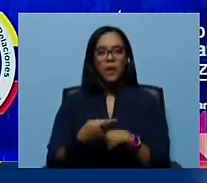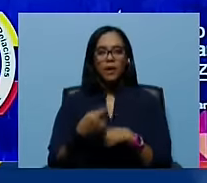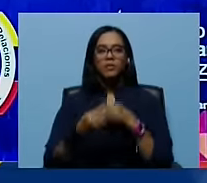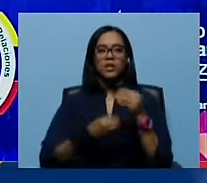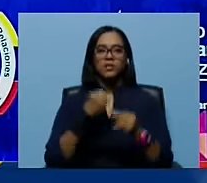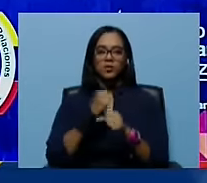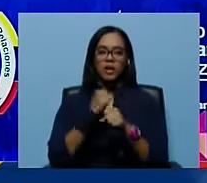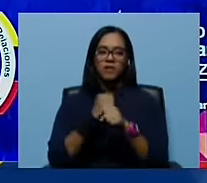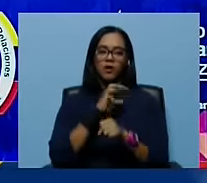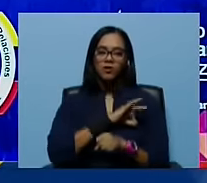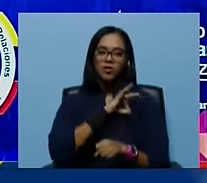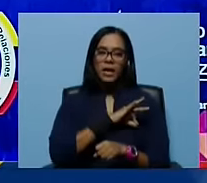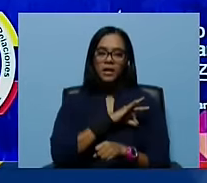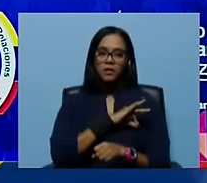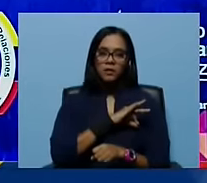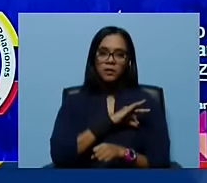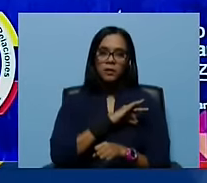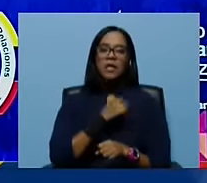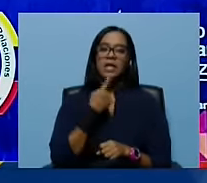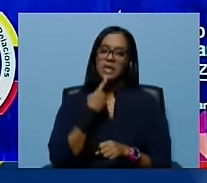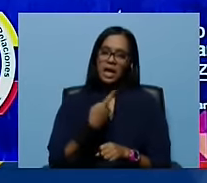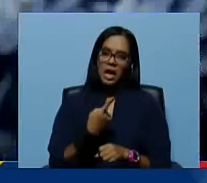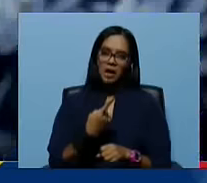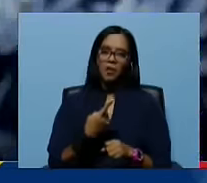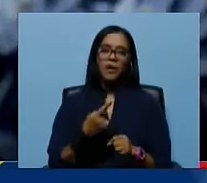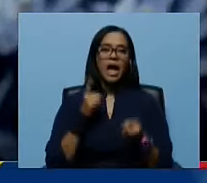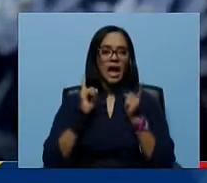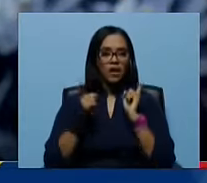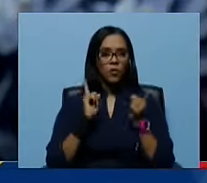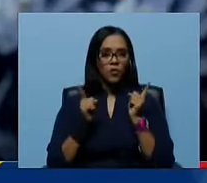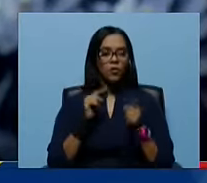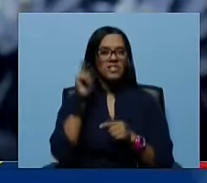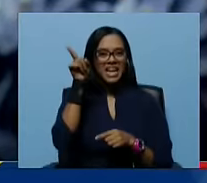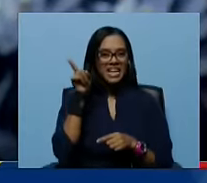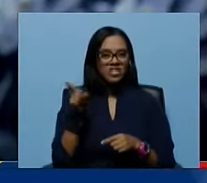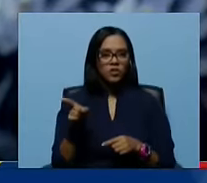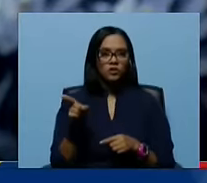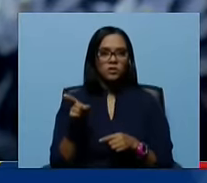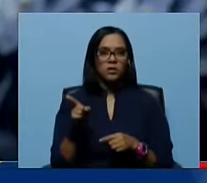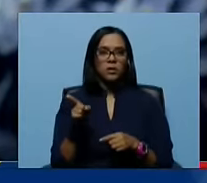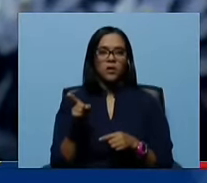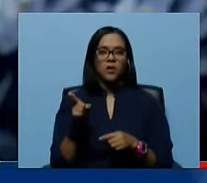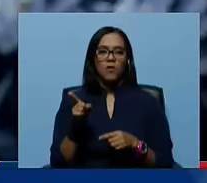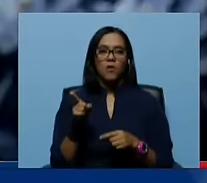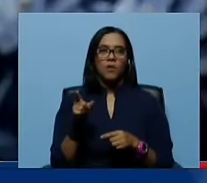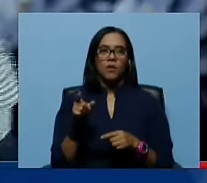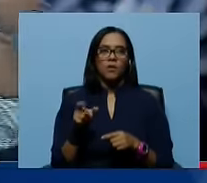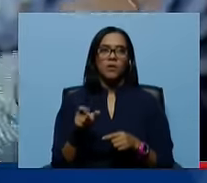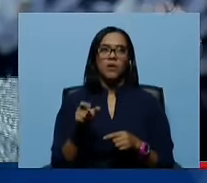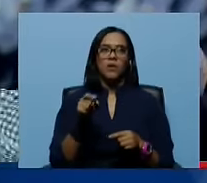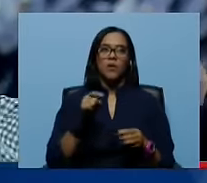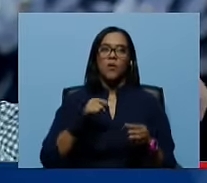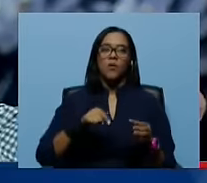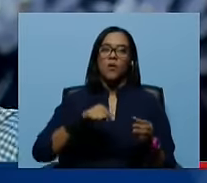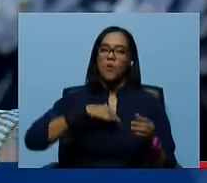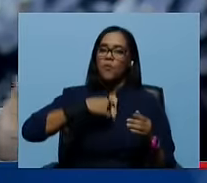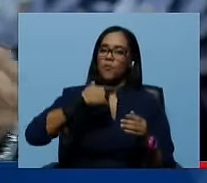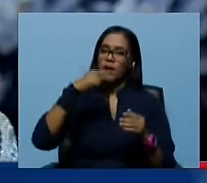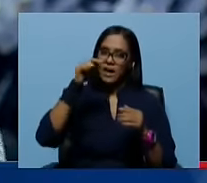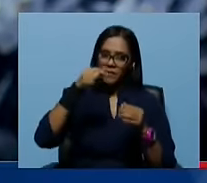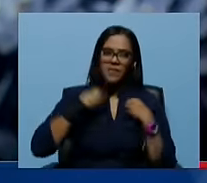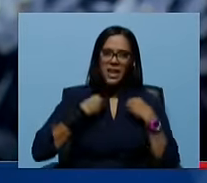un trabajo social, dijeron que algunos de esos fueron vecinos y se fueron hace 2-3 años del